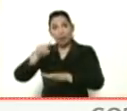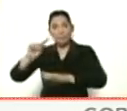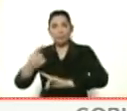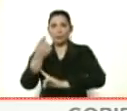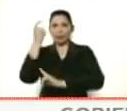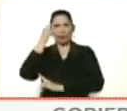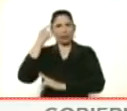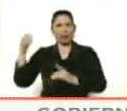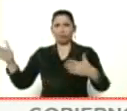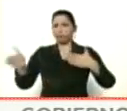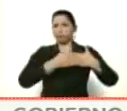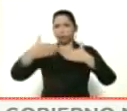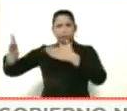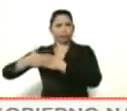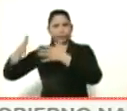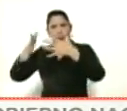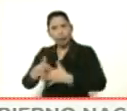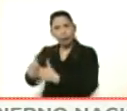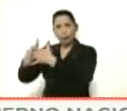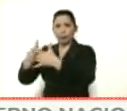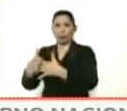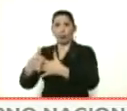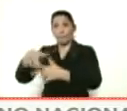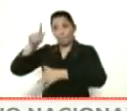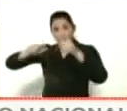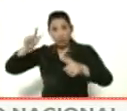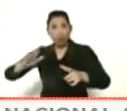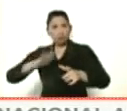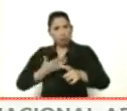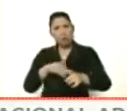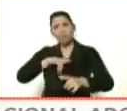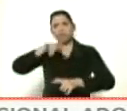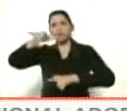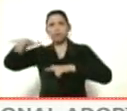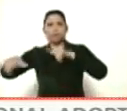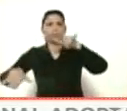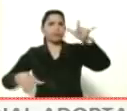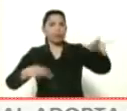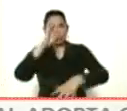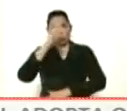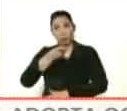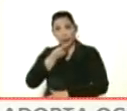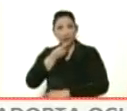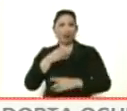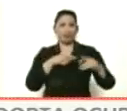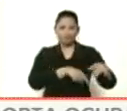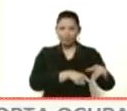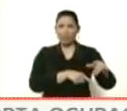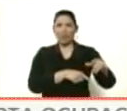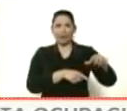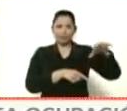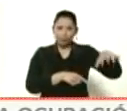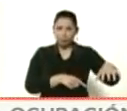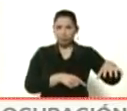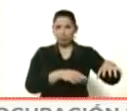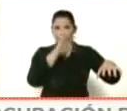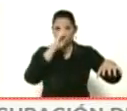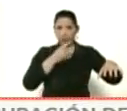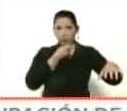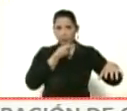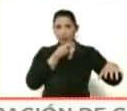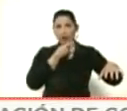cerraron los vuelos de Estados Unidos, las personas pudieron viajar de Estados Unidos a República Dominicana y República Dominicana